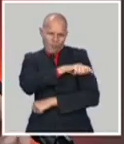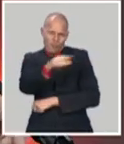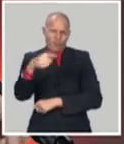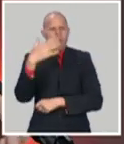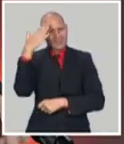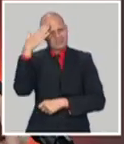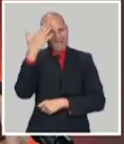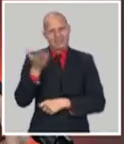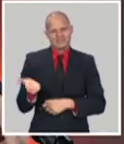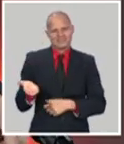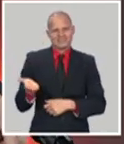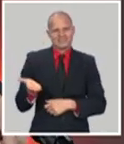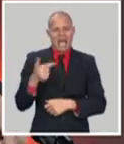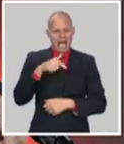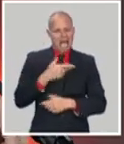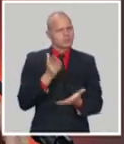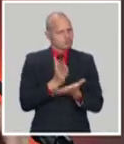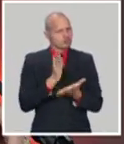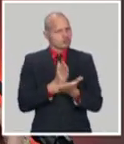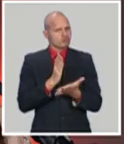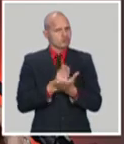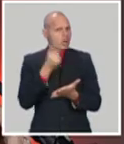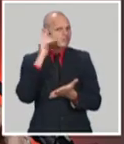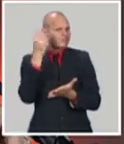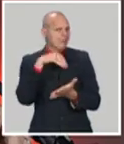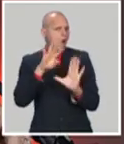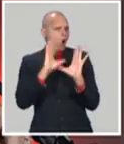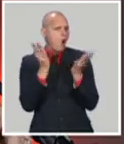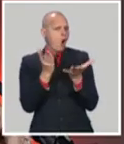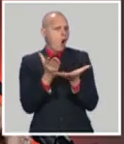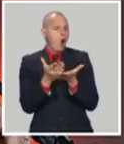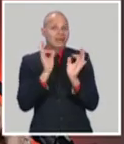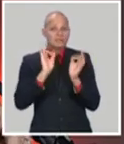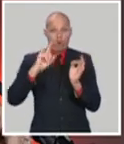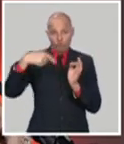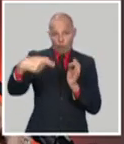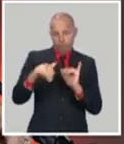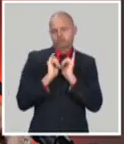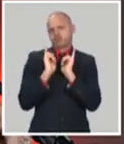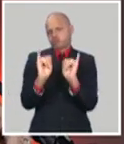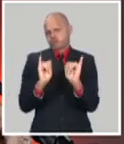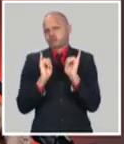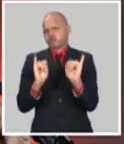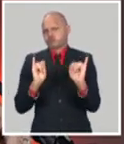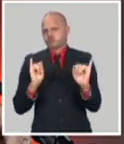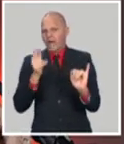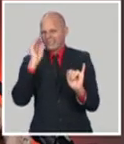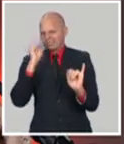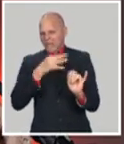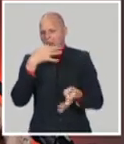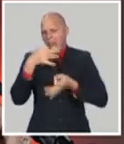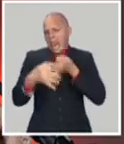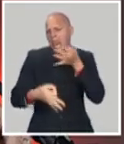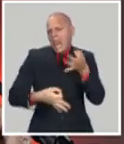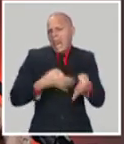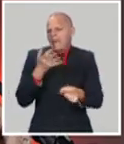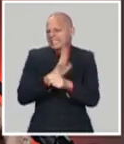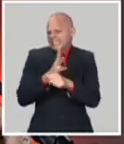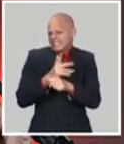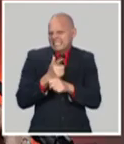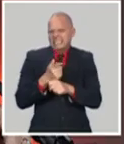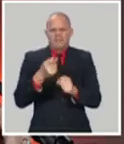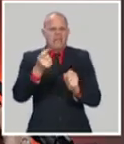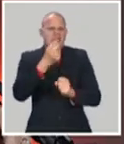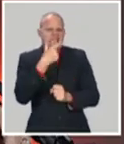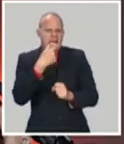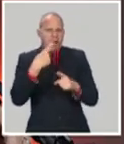pero además creo que lo que ha ganado en información, en coronavirus, en COVID, en virología, en epidemiología, en clínica, me parece